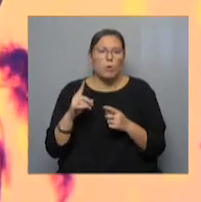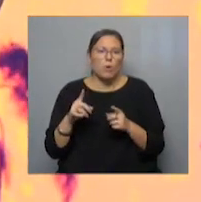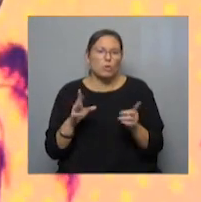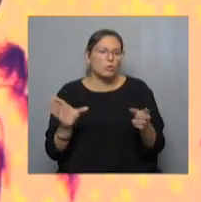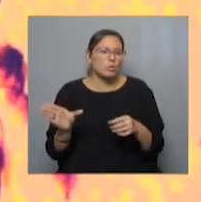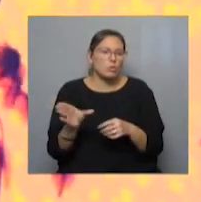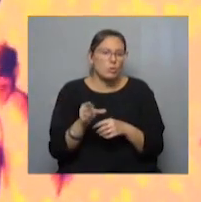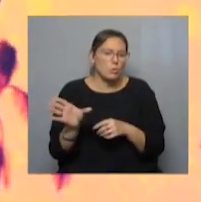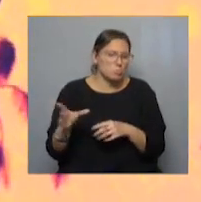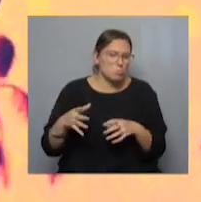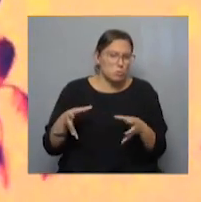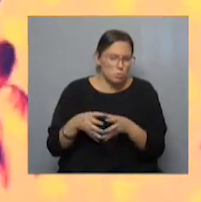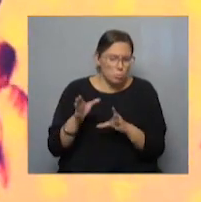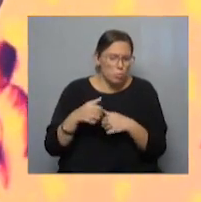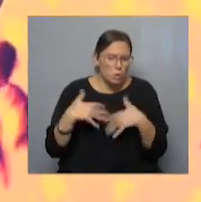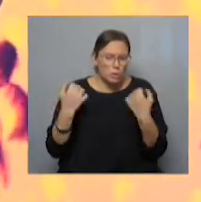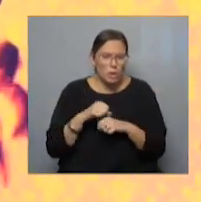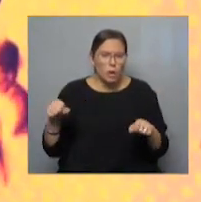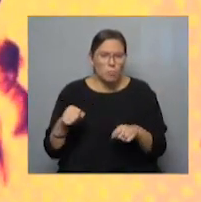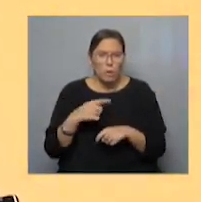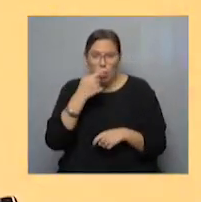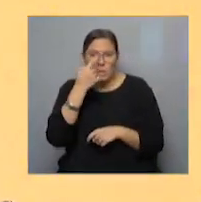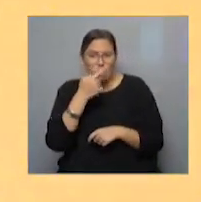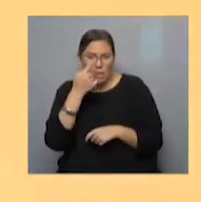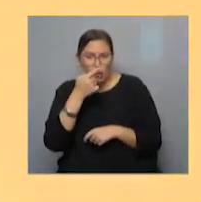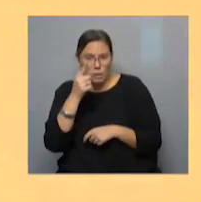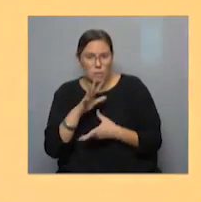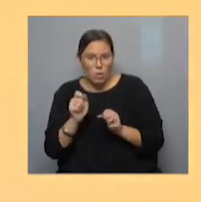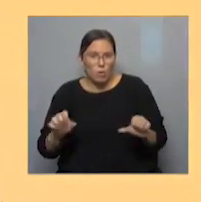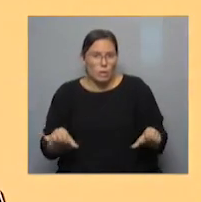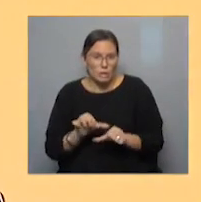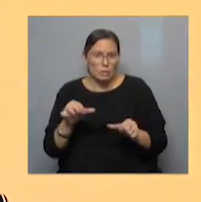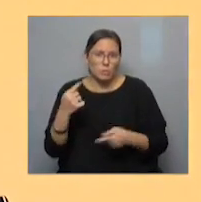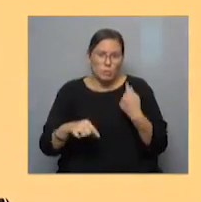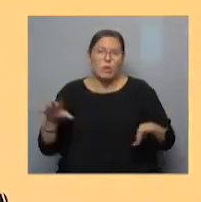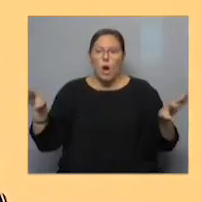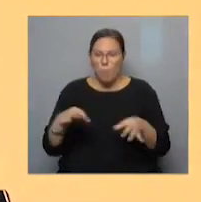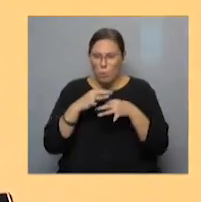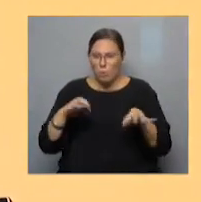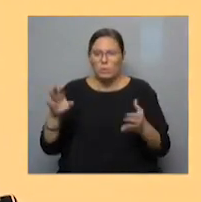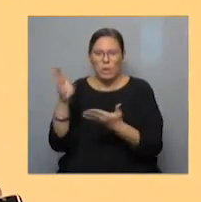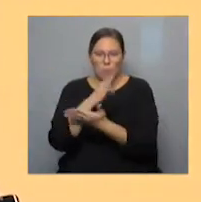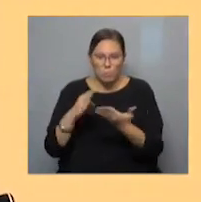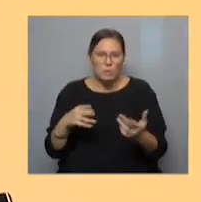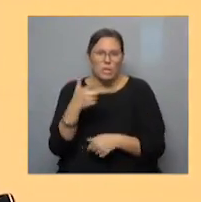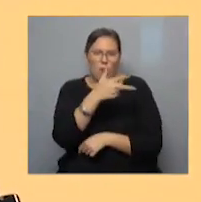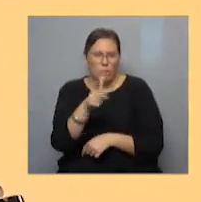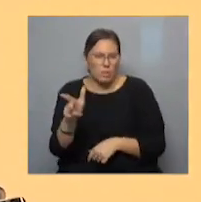todos podemos traer nuestros intereses y nuestras disciplinas varias, ¿no? Desde la música, la poesía, la audiovisual.